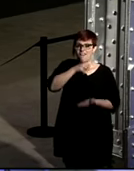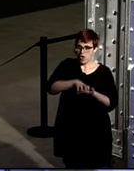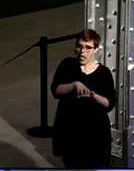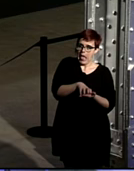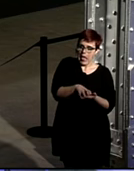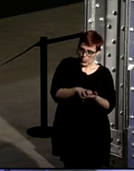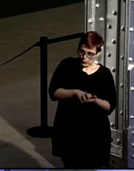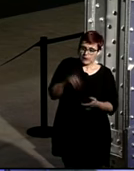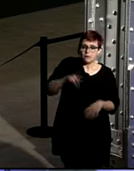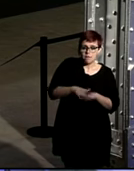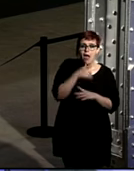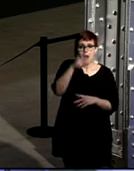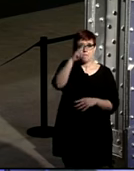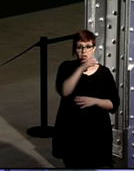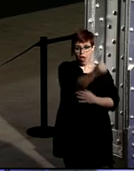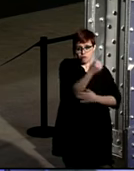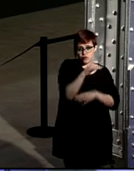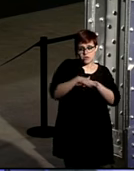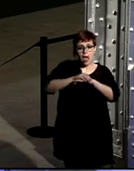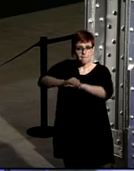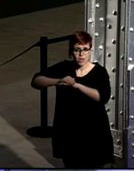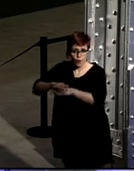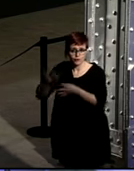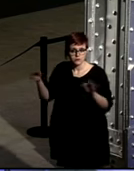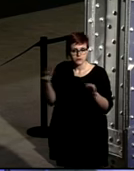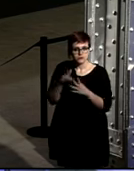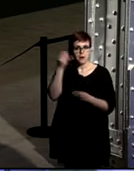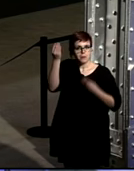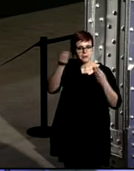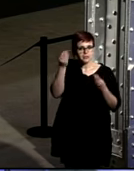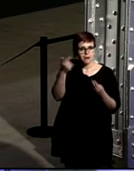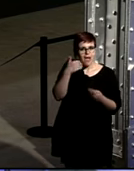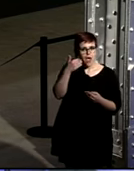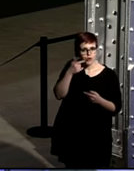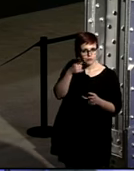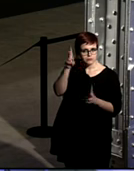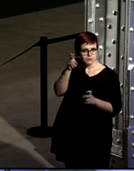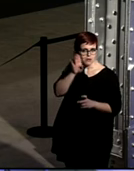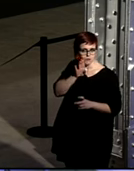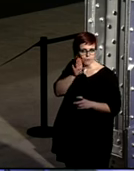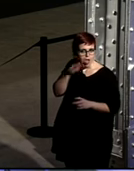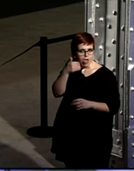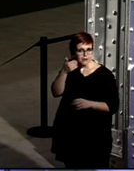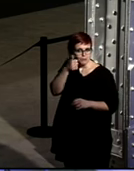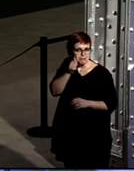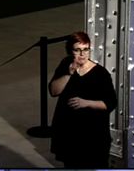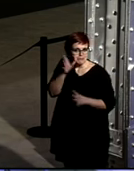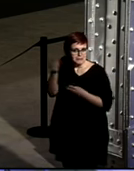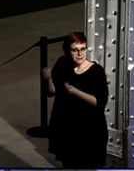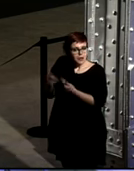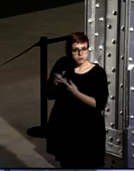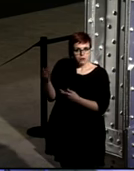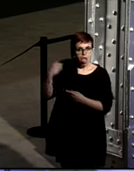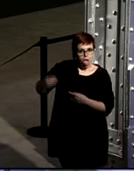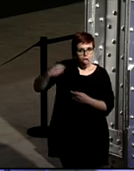en mi familia y mis padres, bueno, de hecho mis amigos pensaban que estaba liado en algo muy turbio, pues no se creían que